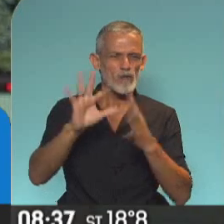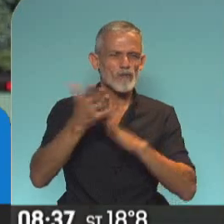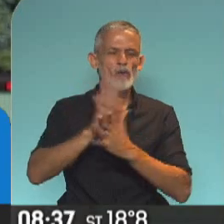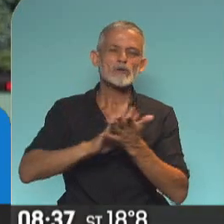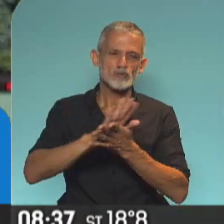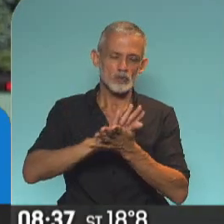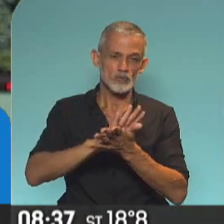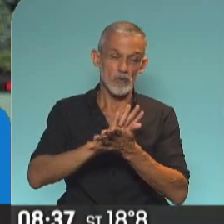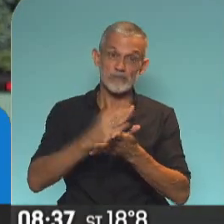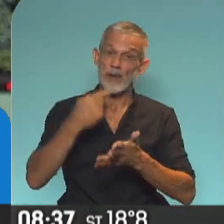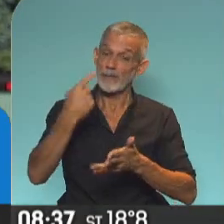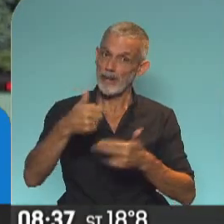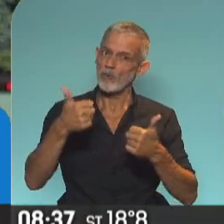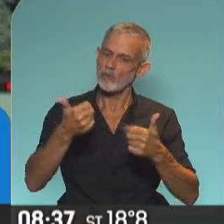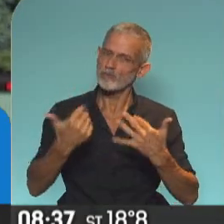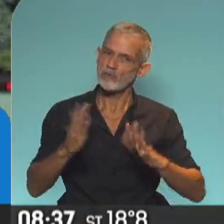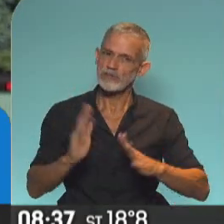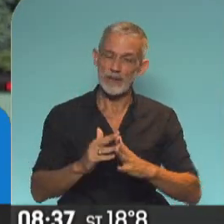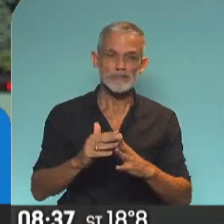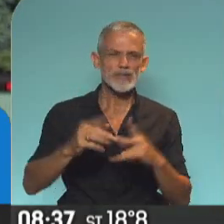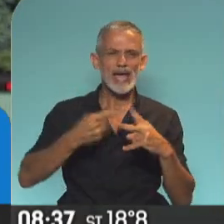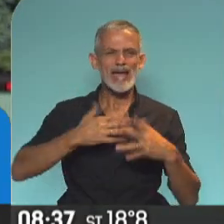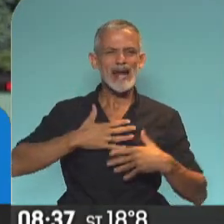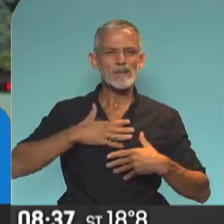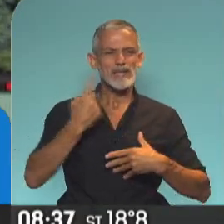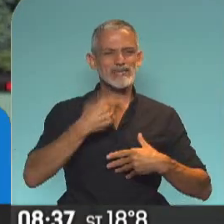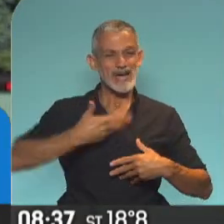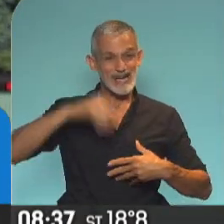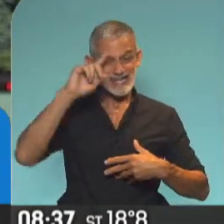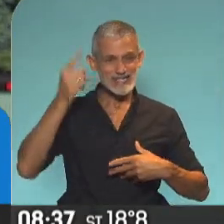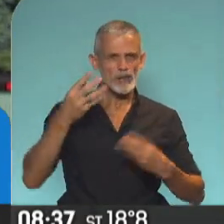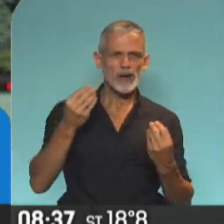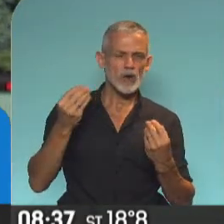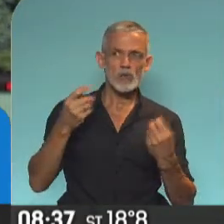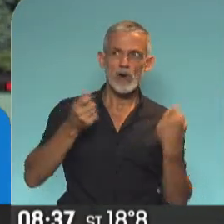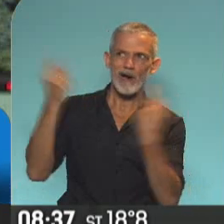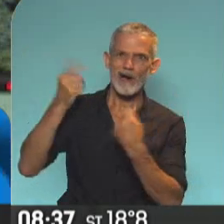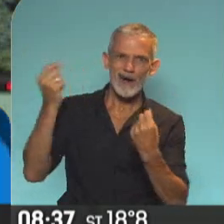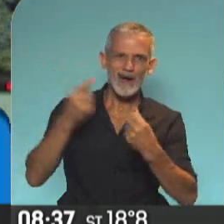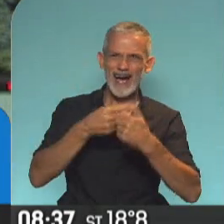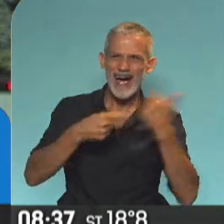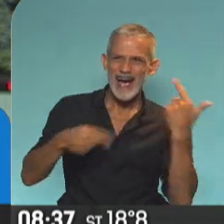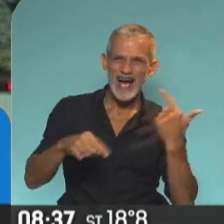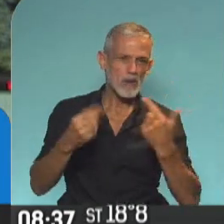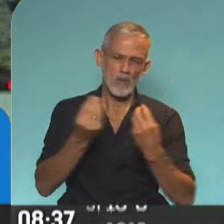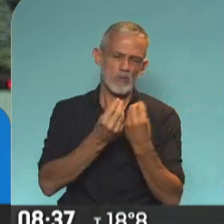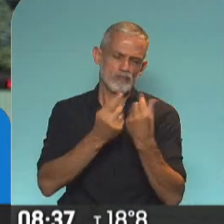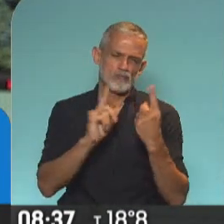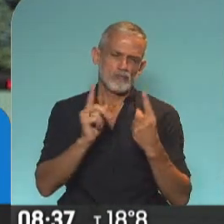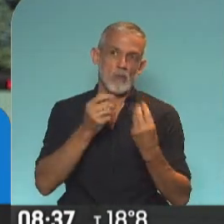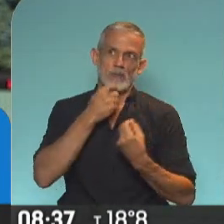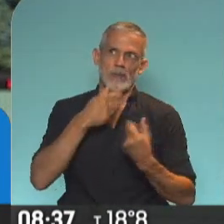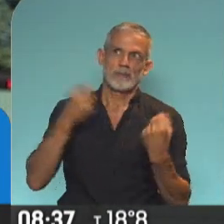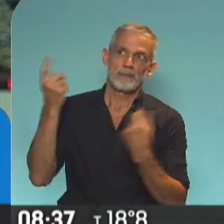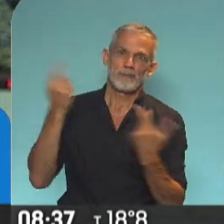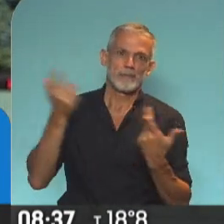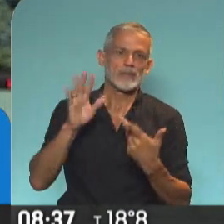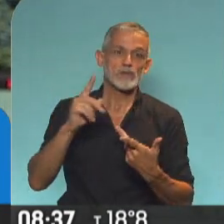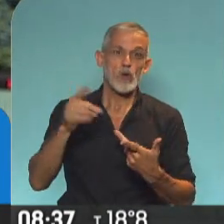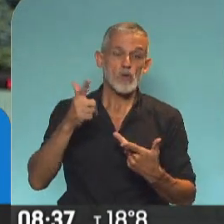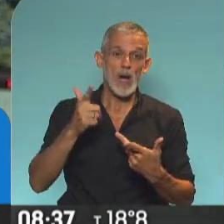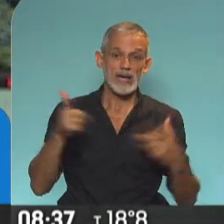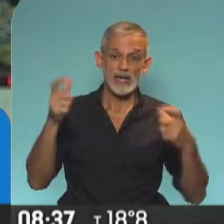es una buena pregunta. Las herramientas que tiene el Estado para intervenir en el comercio exterior no son muchas. ¿Por qué? Porque, por ejemplo, no tenemos una